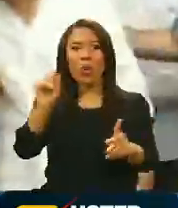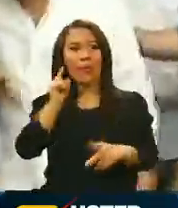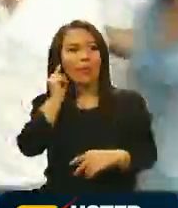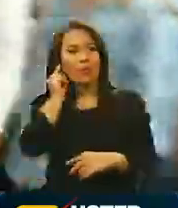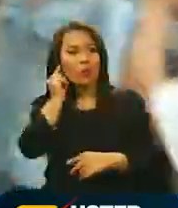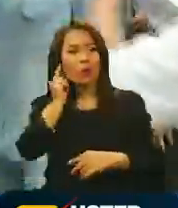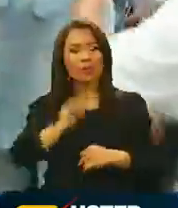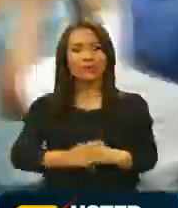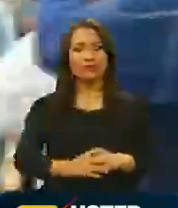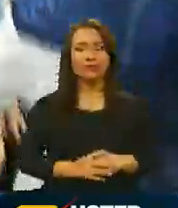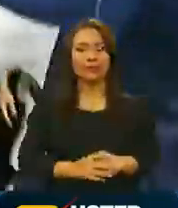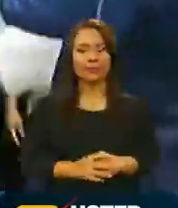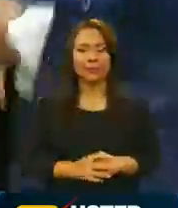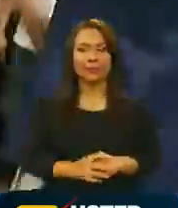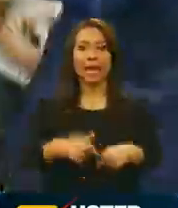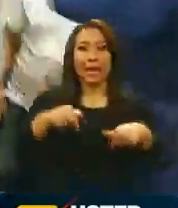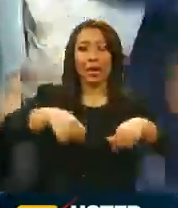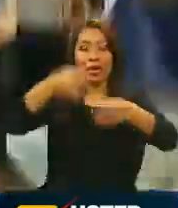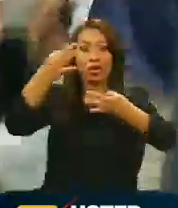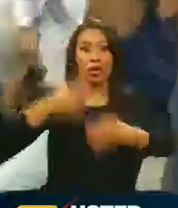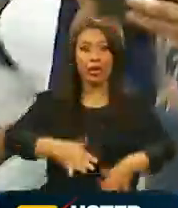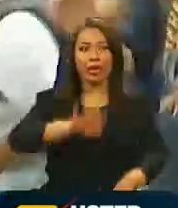mujeres. Aquí en total hay